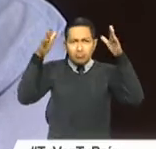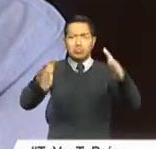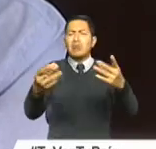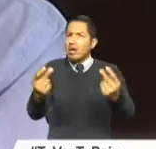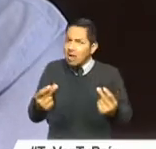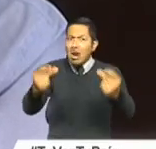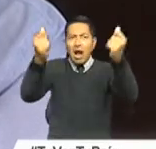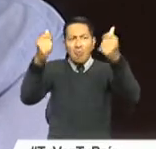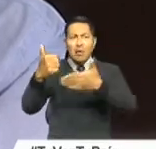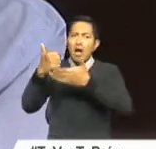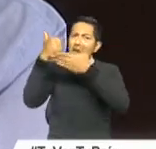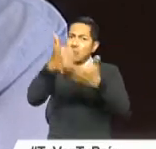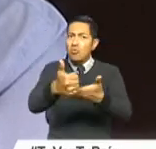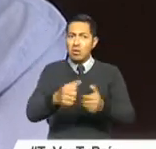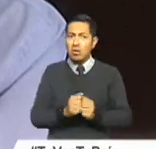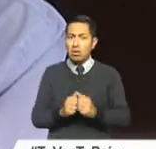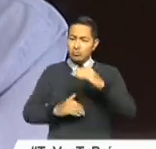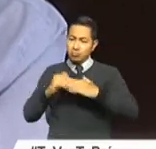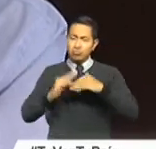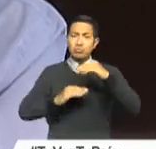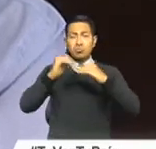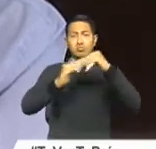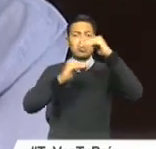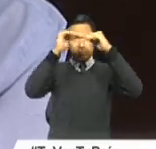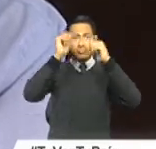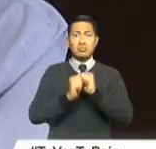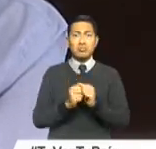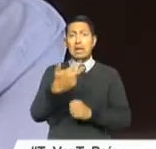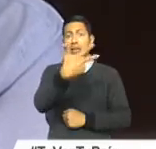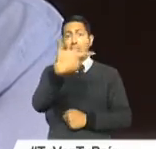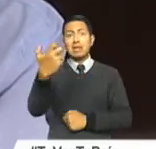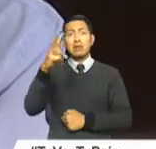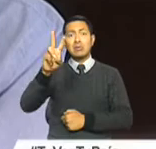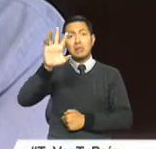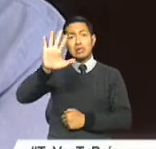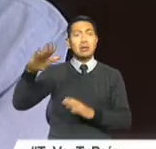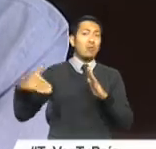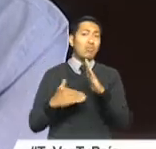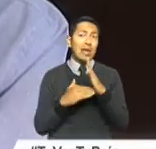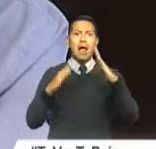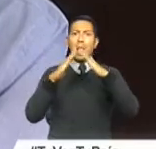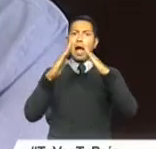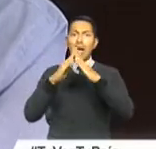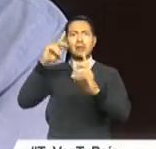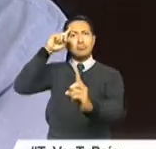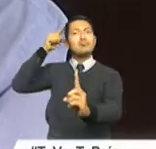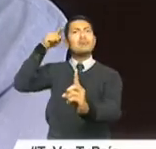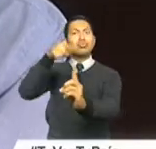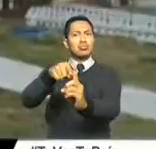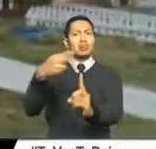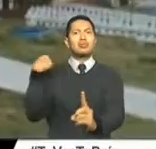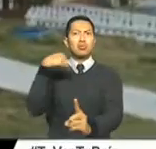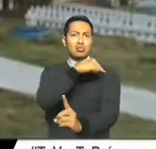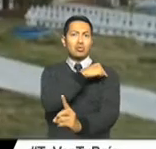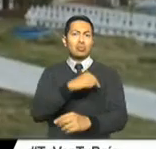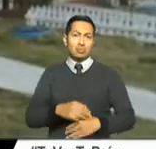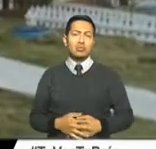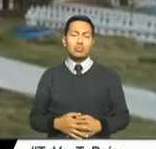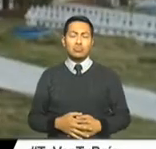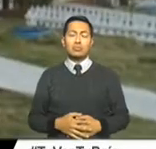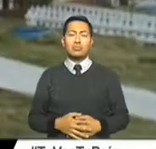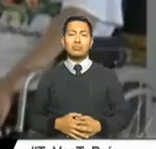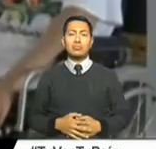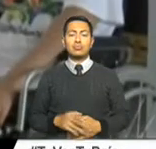propósito, construir no menos de 325 mil viviendas. Ese es nuestro propósito.